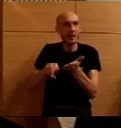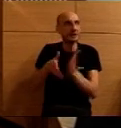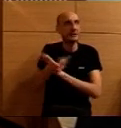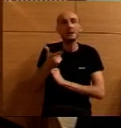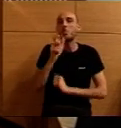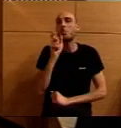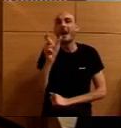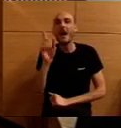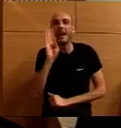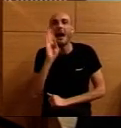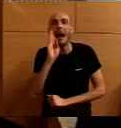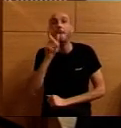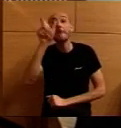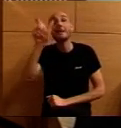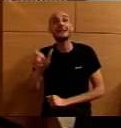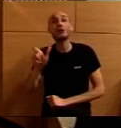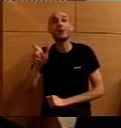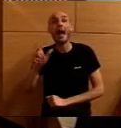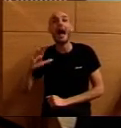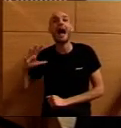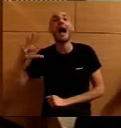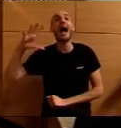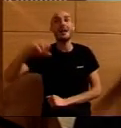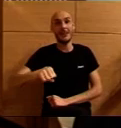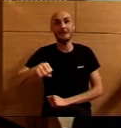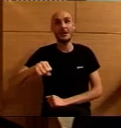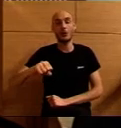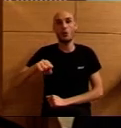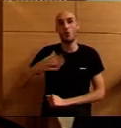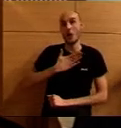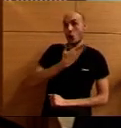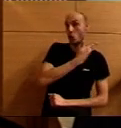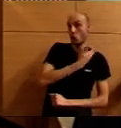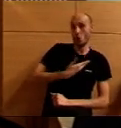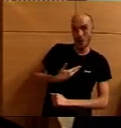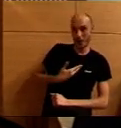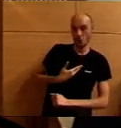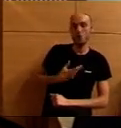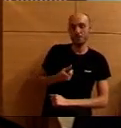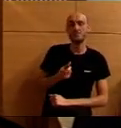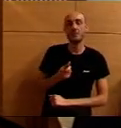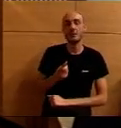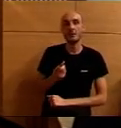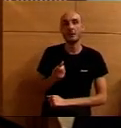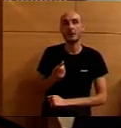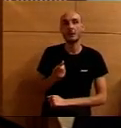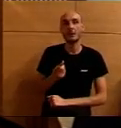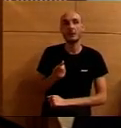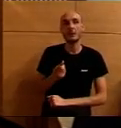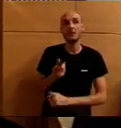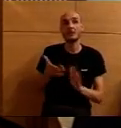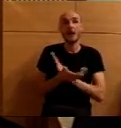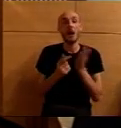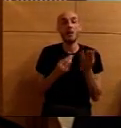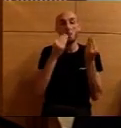lapsus, porque para ustedes los arrendatarios no existen, de los incentivos para mejorar la oferta,